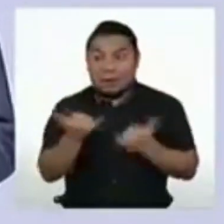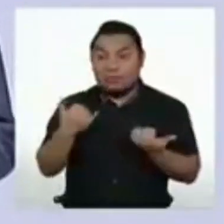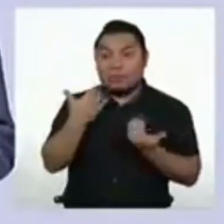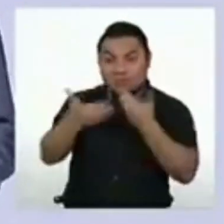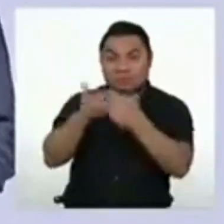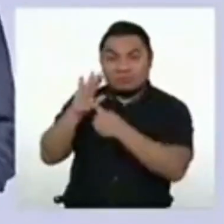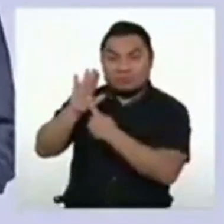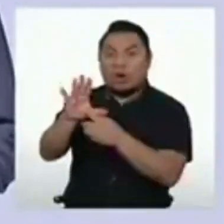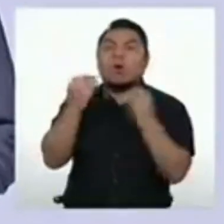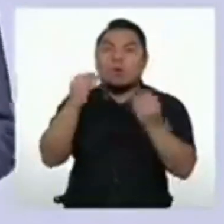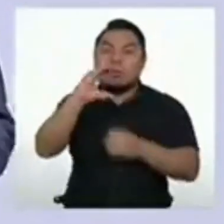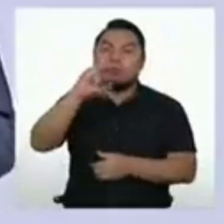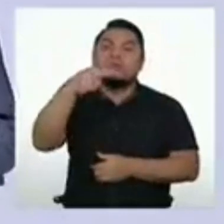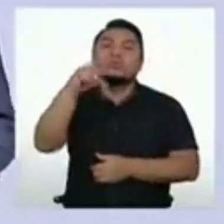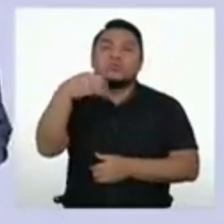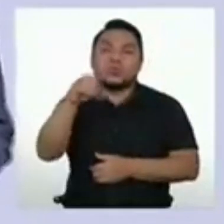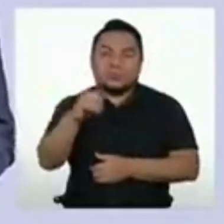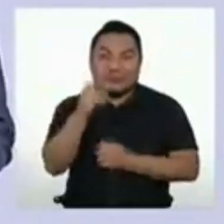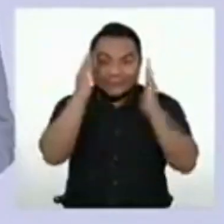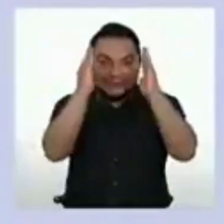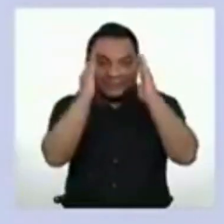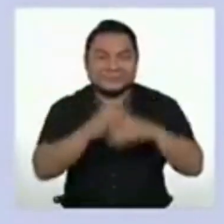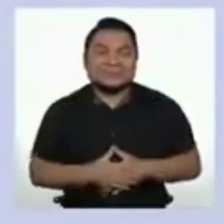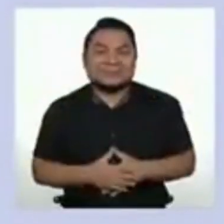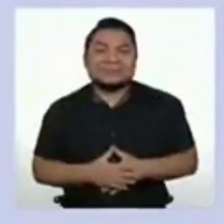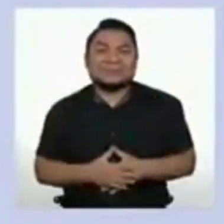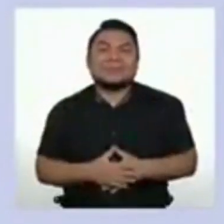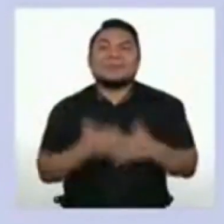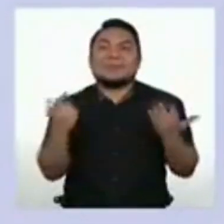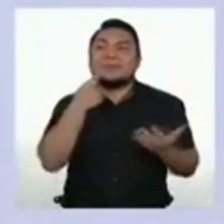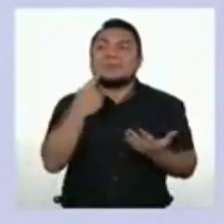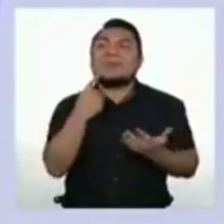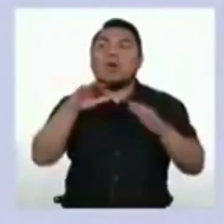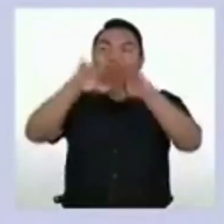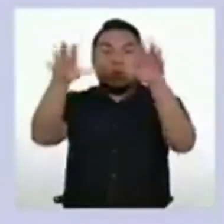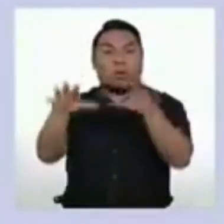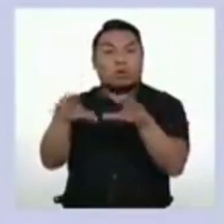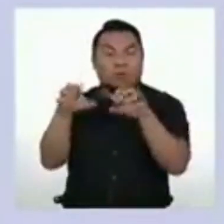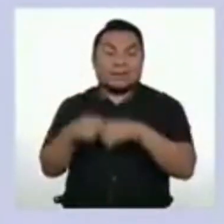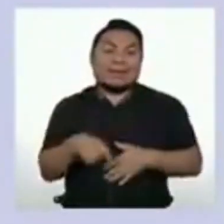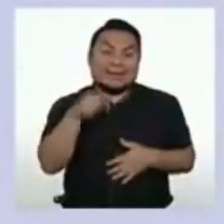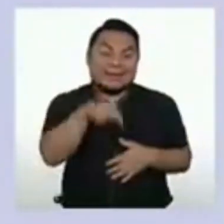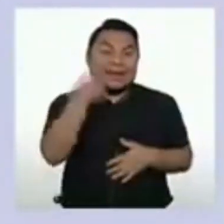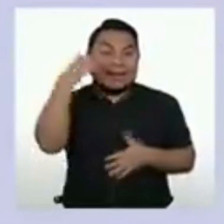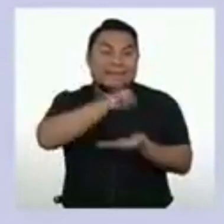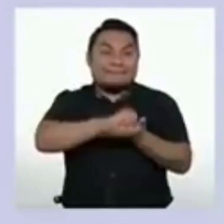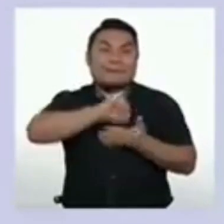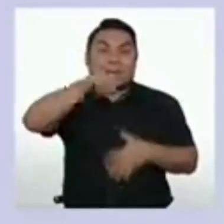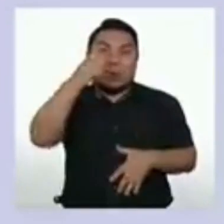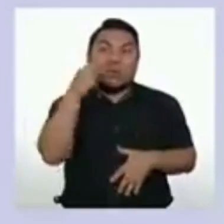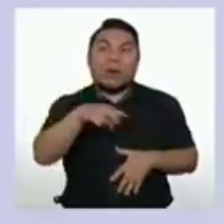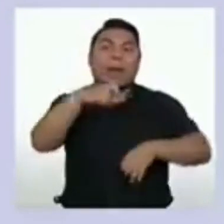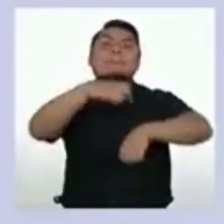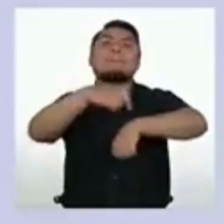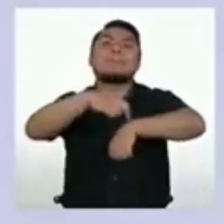proceso para fabricar chuño. Estén atentos. El congelado. Después de la cosecha en el mes de junio, las papas